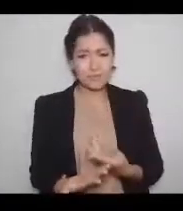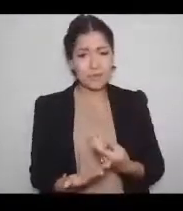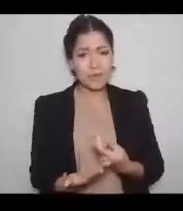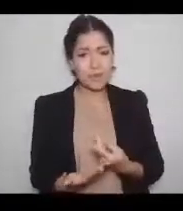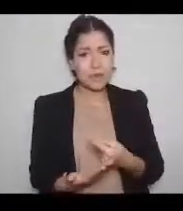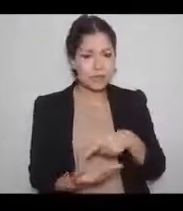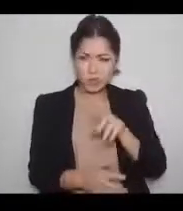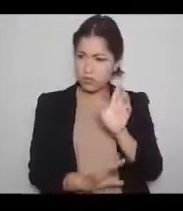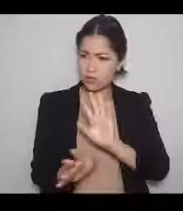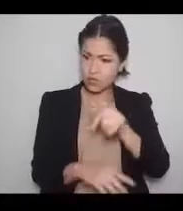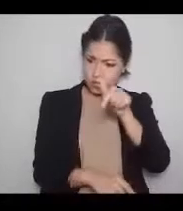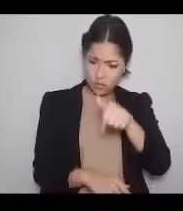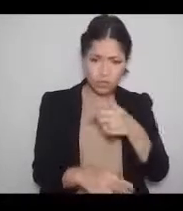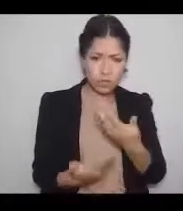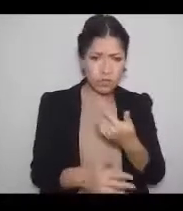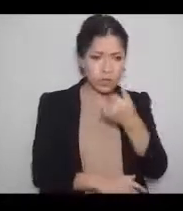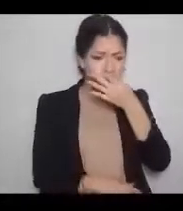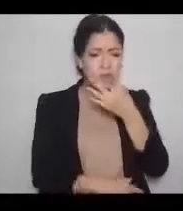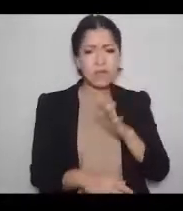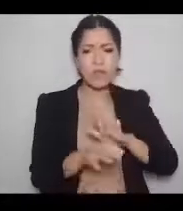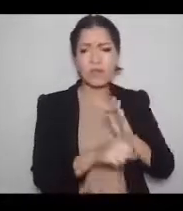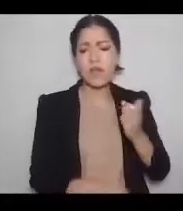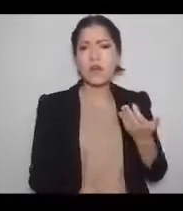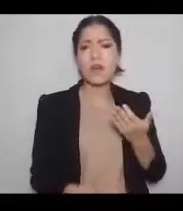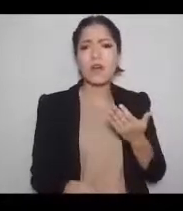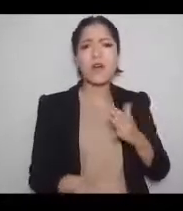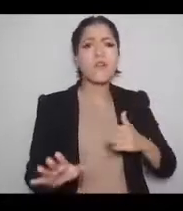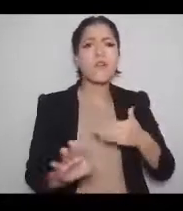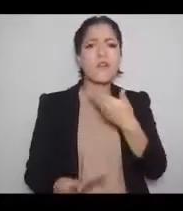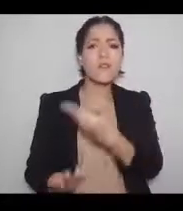¡Sustánciate tú! Disfrutar a un enano da mala suerte.